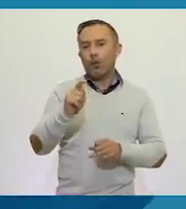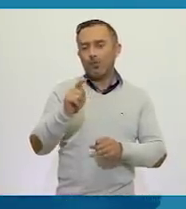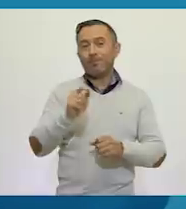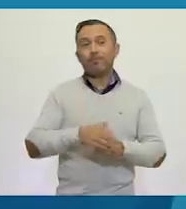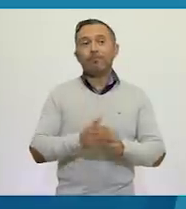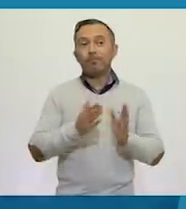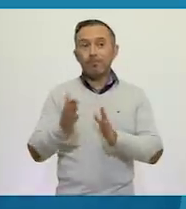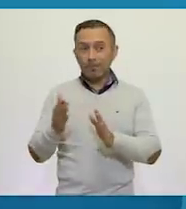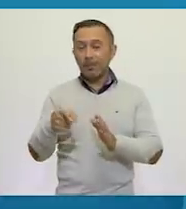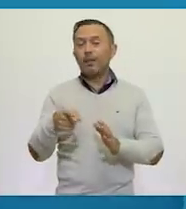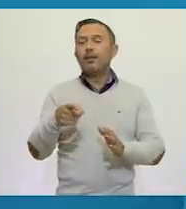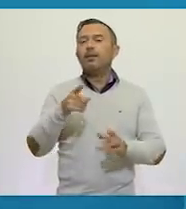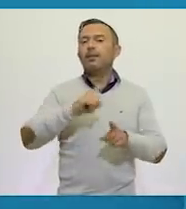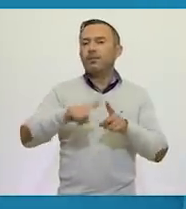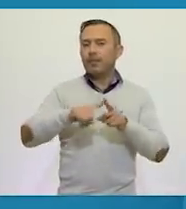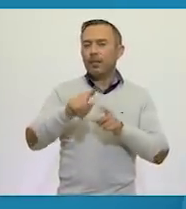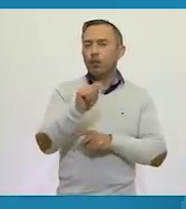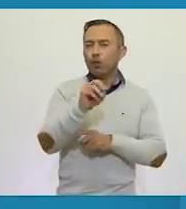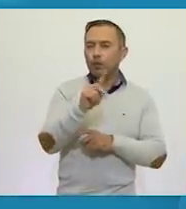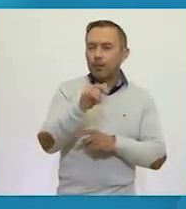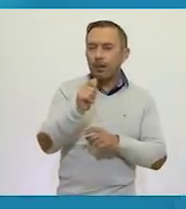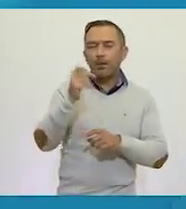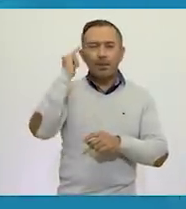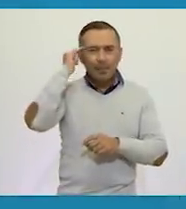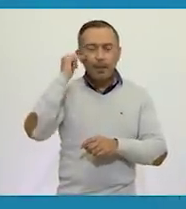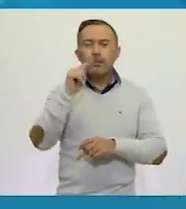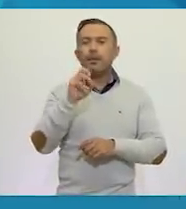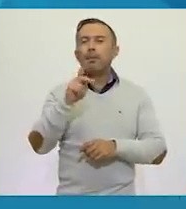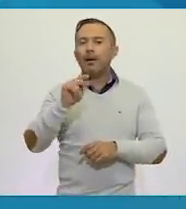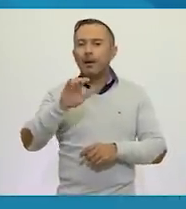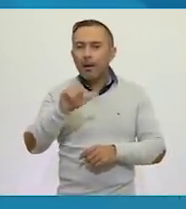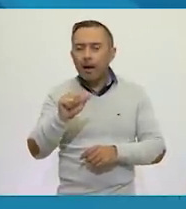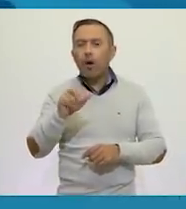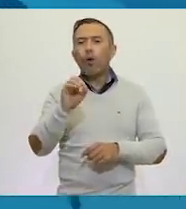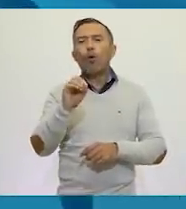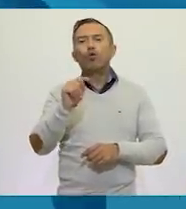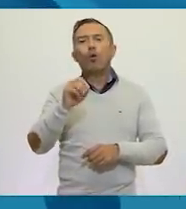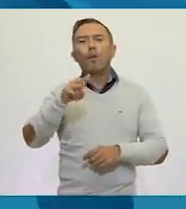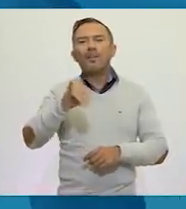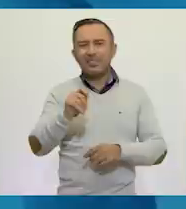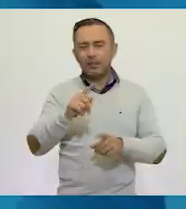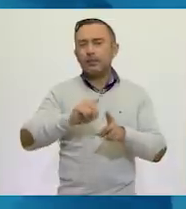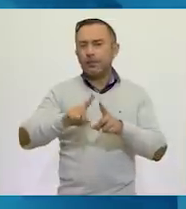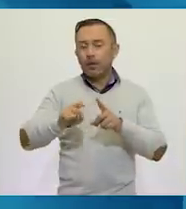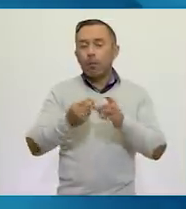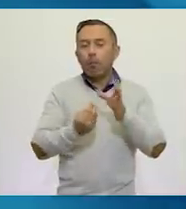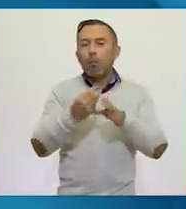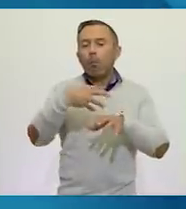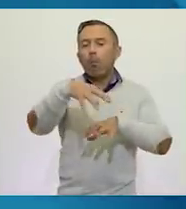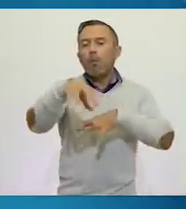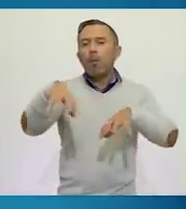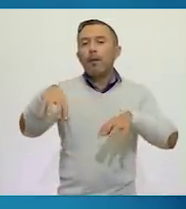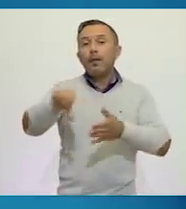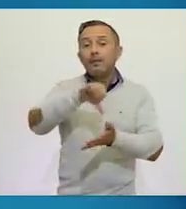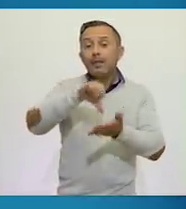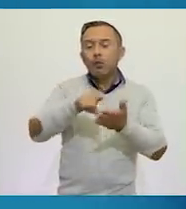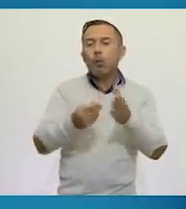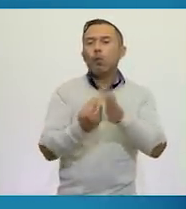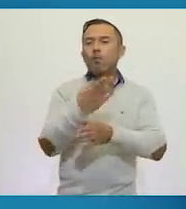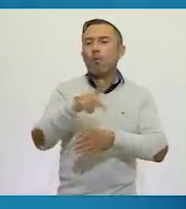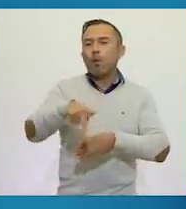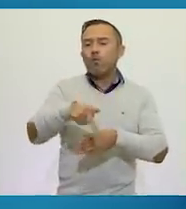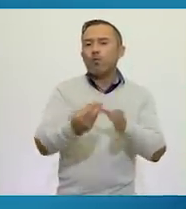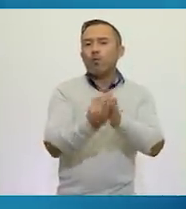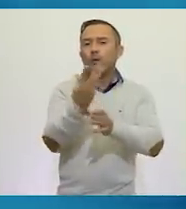Xolotl, así como los totolipanecas, acolhuas, tepanecas y otomís, migraron y fundaron nuevos pueblos de la zona central de Mesoamérica: